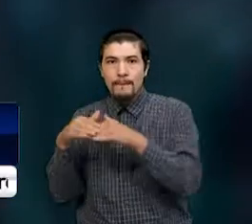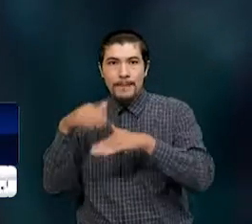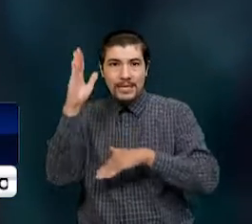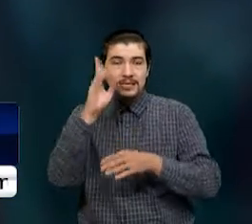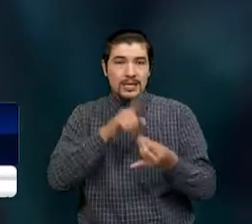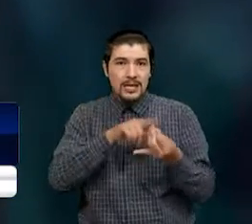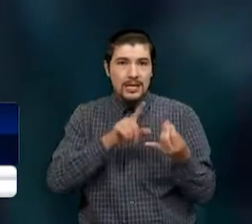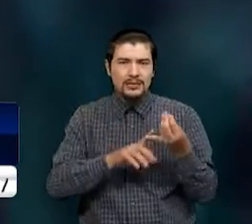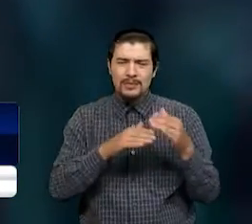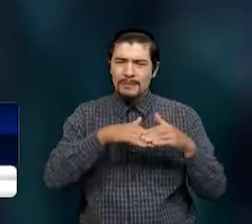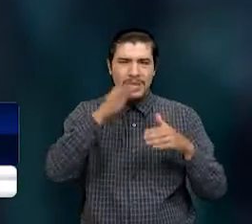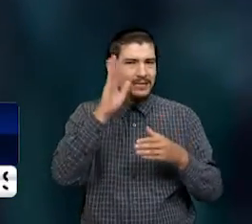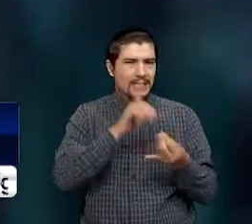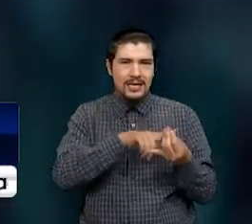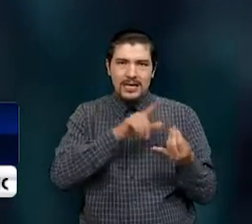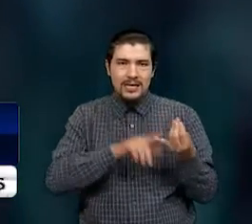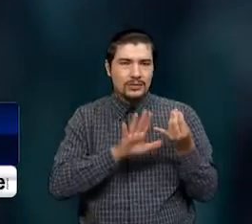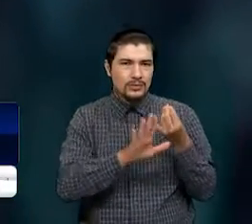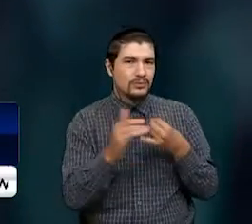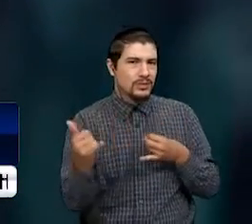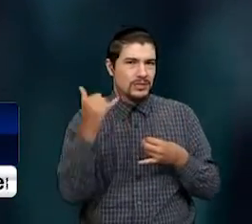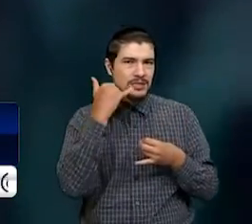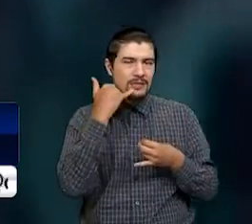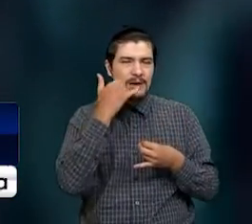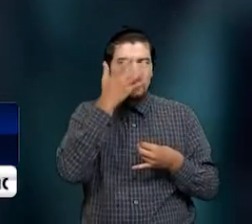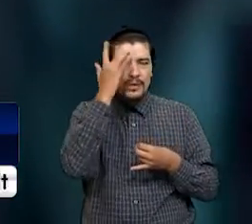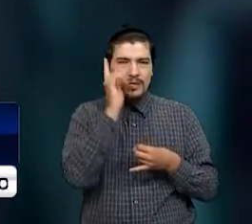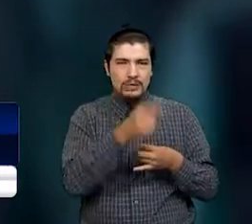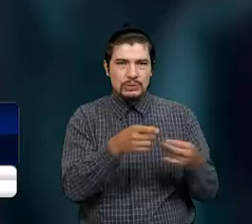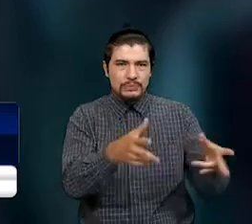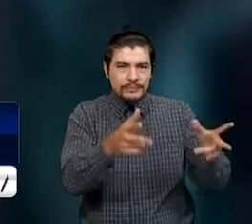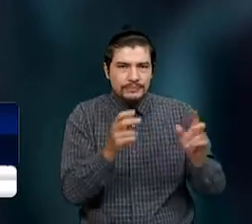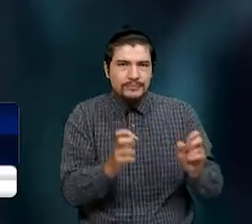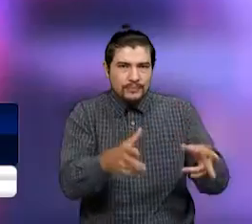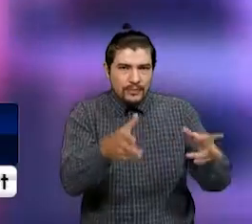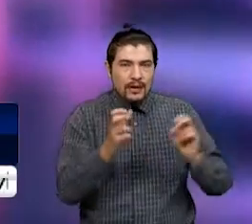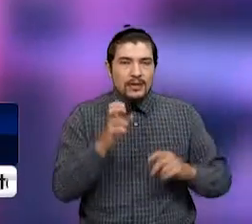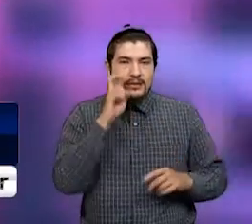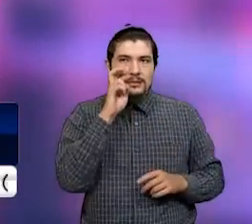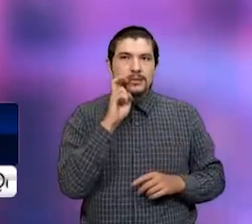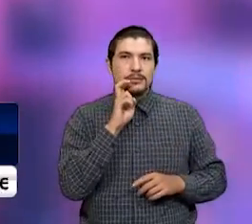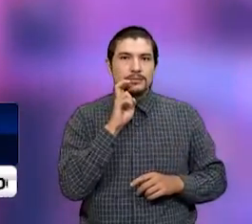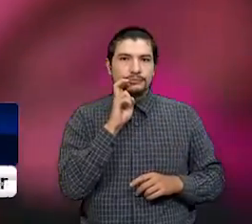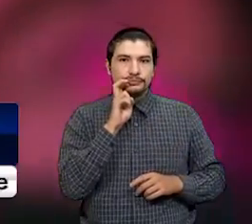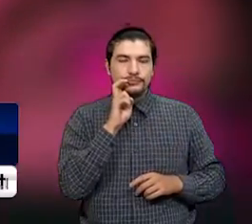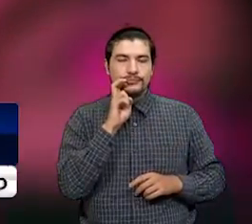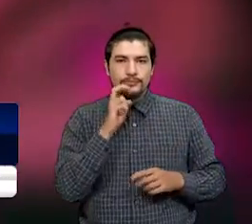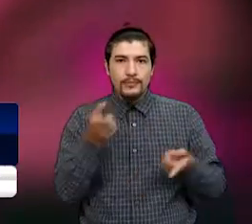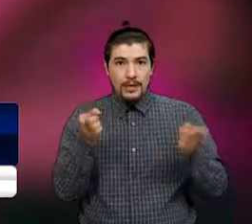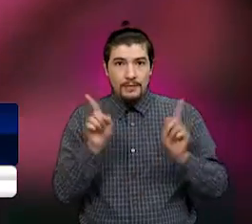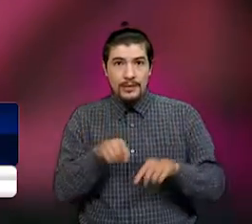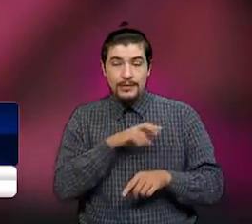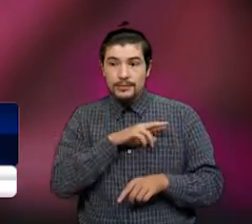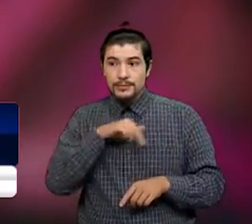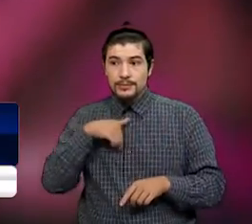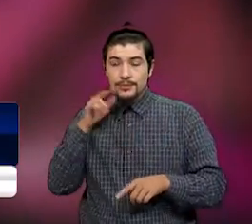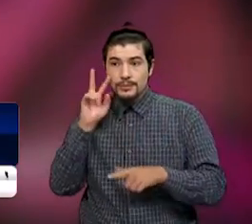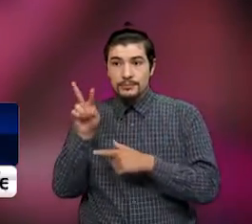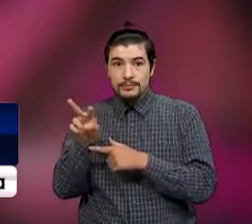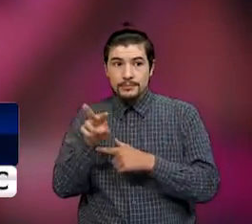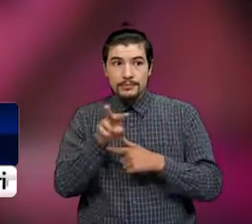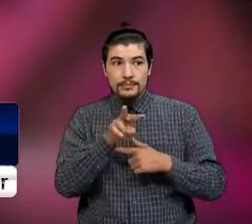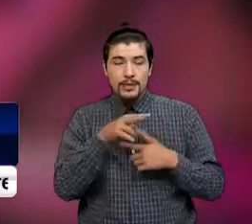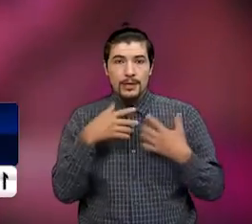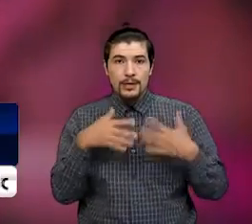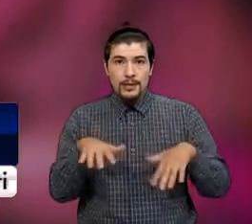La gran mayoría de los casos que se reportan son por explotación sexual. Hemos visto que dentro